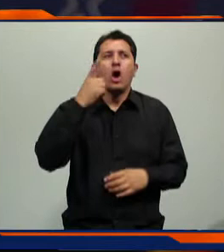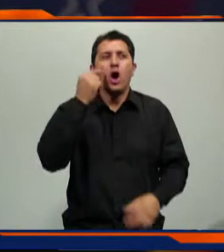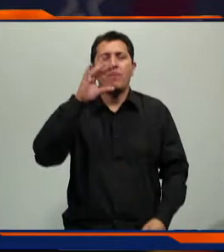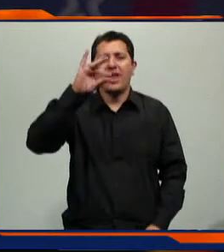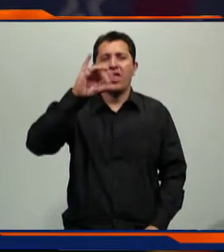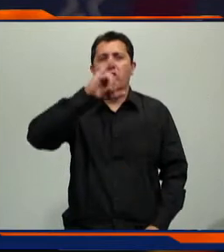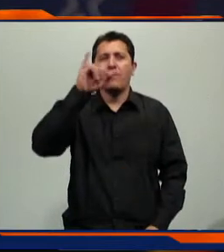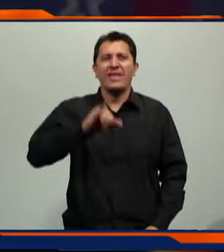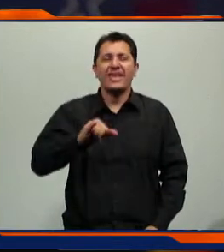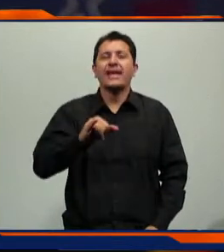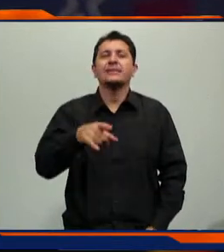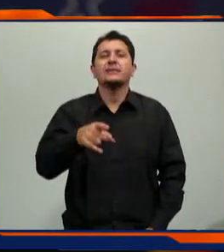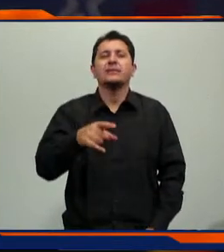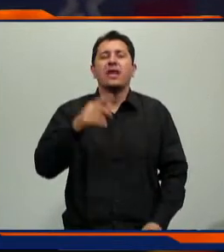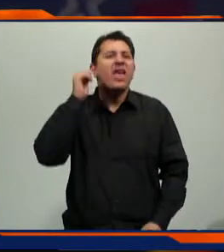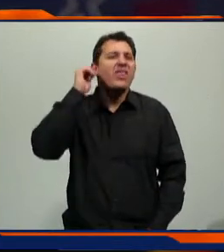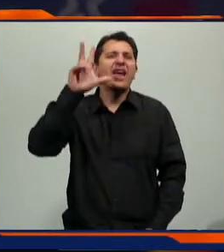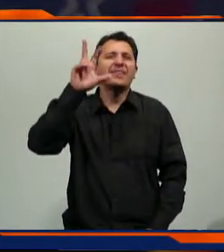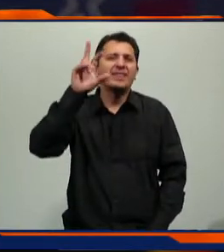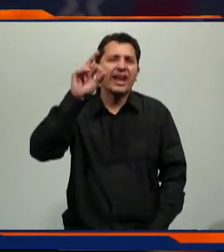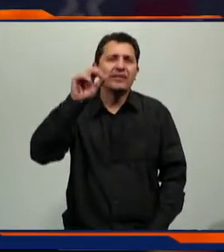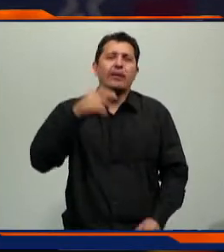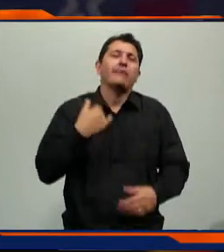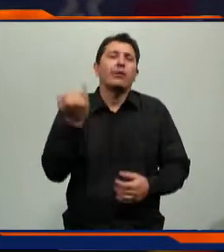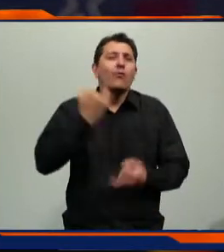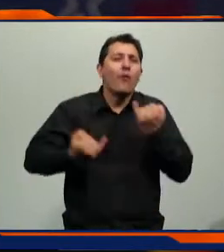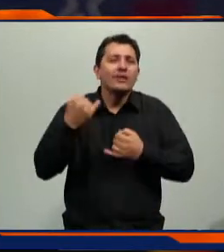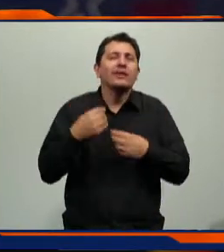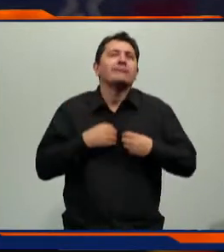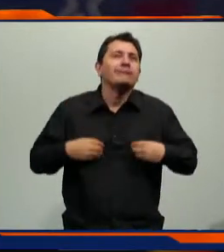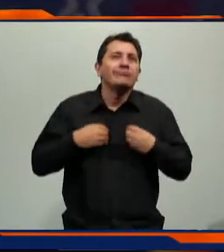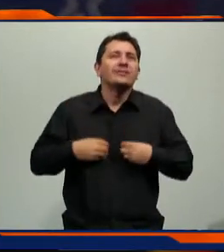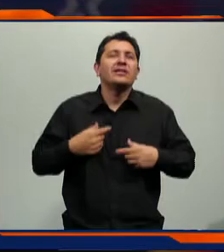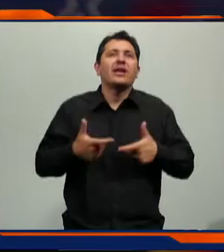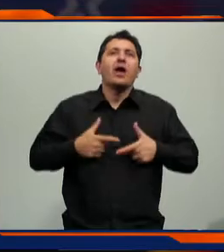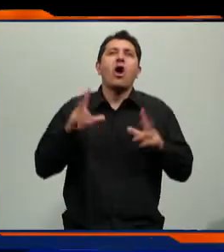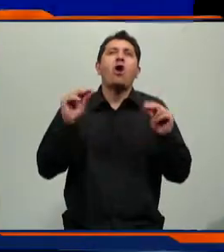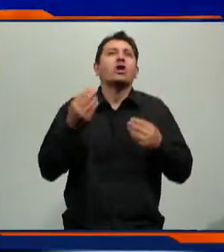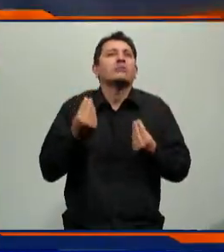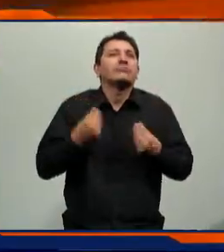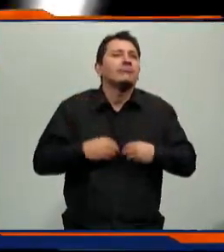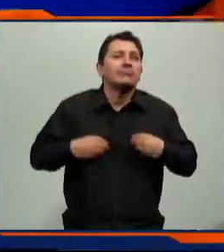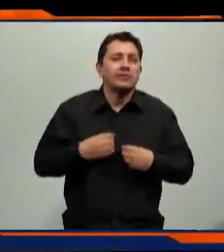el esgrimista de 30 años, que nos cuenta qué se siente haber sido oro en los Odesur.